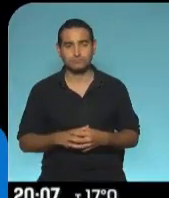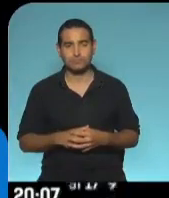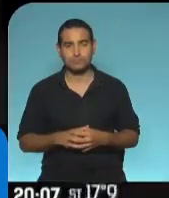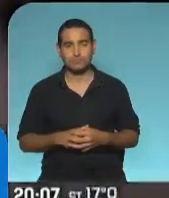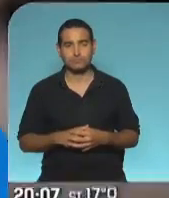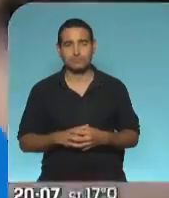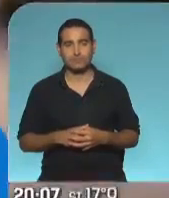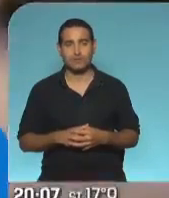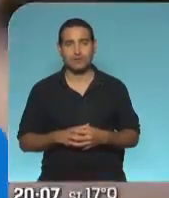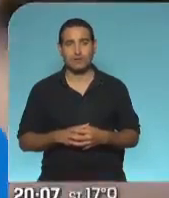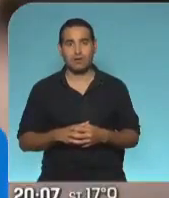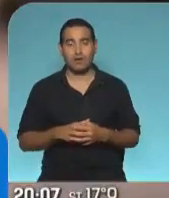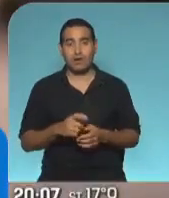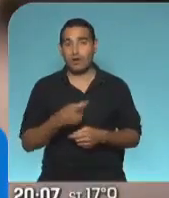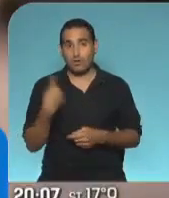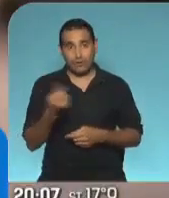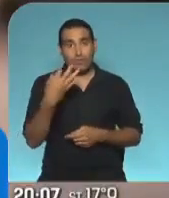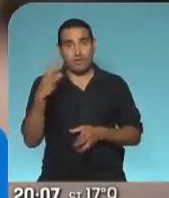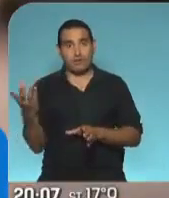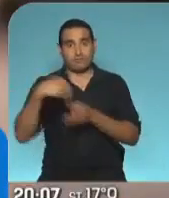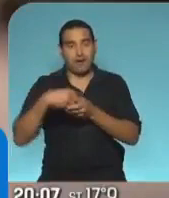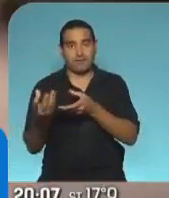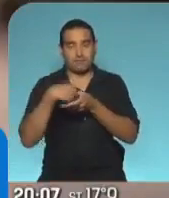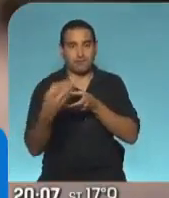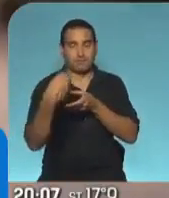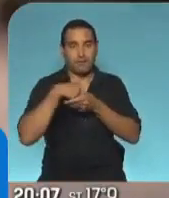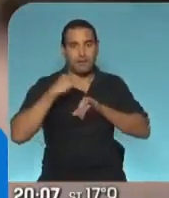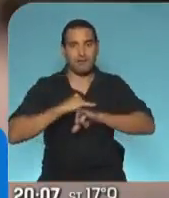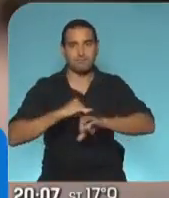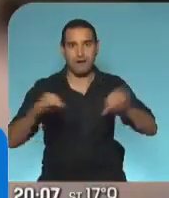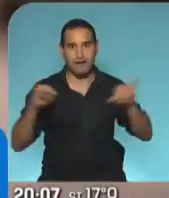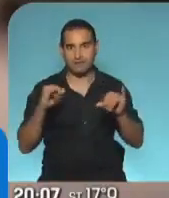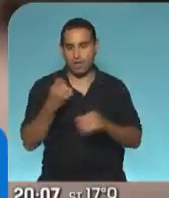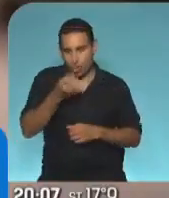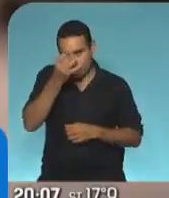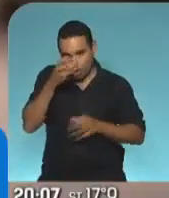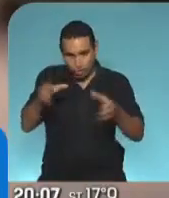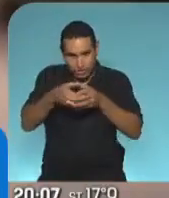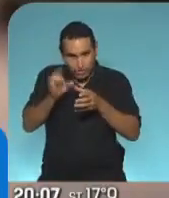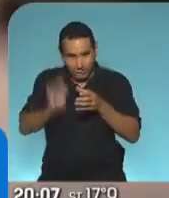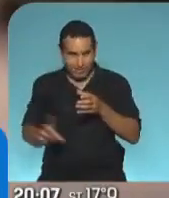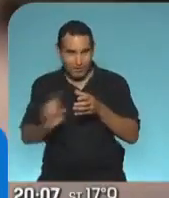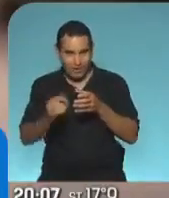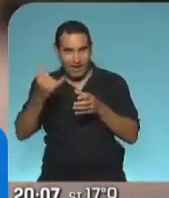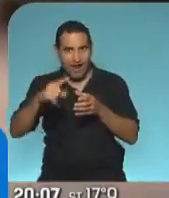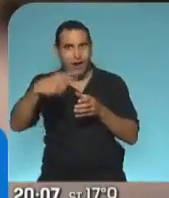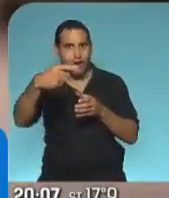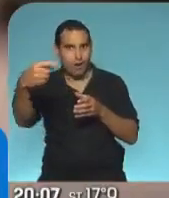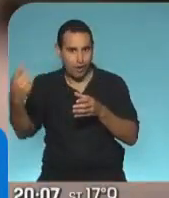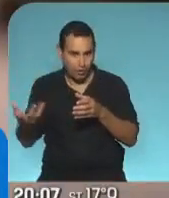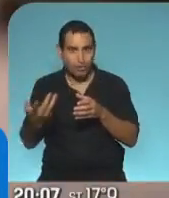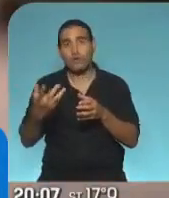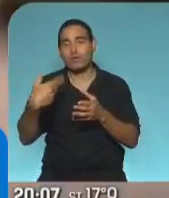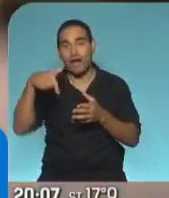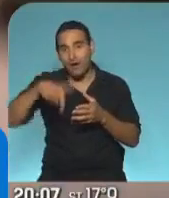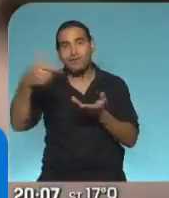Muchos más merecemos estar en estas campañas. Somos mucho más que 12, ¿no? Como gran